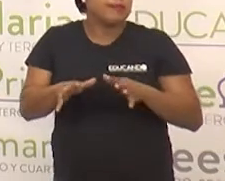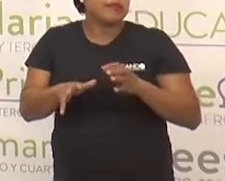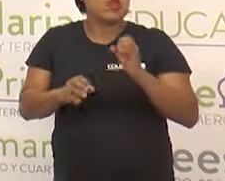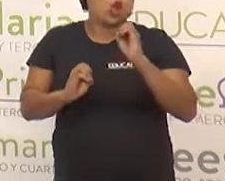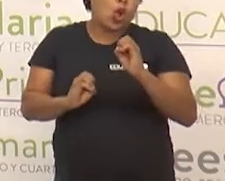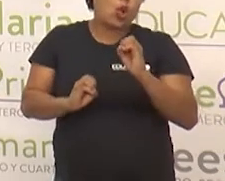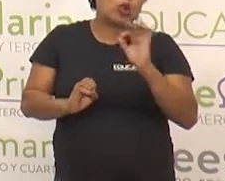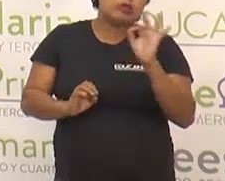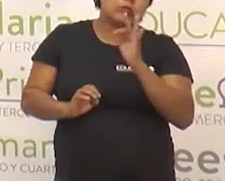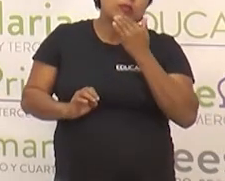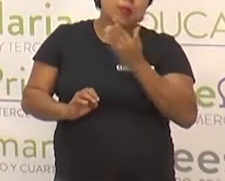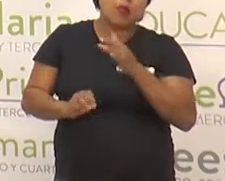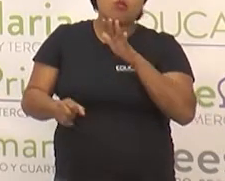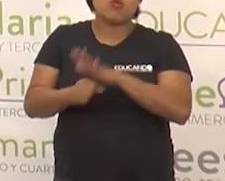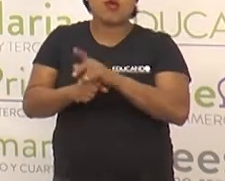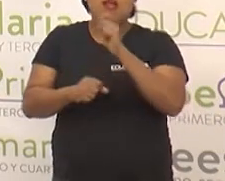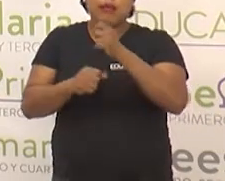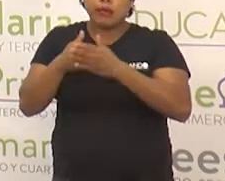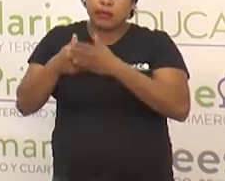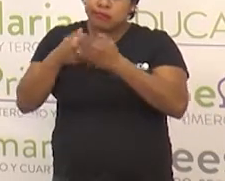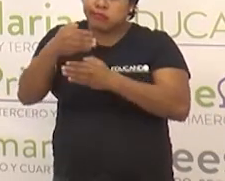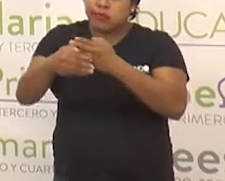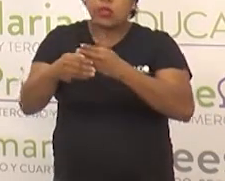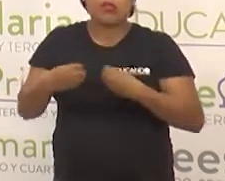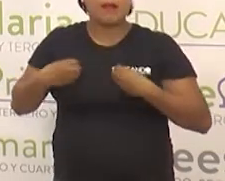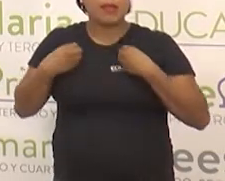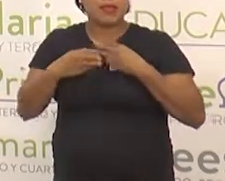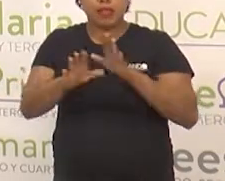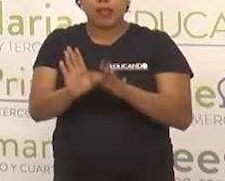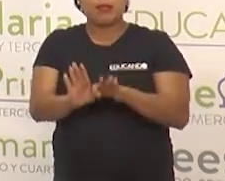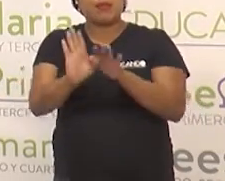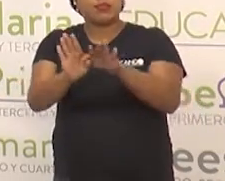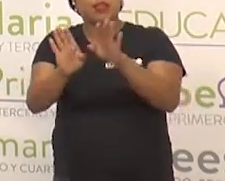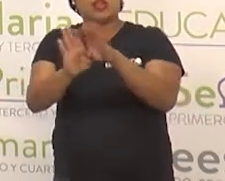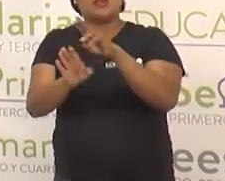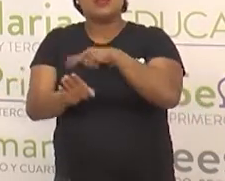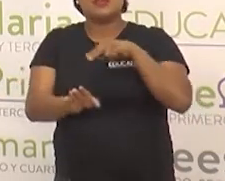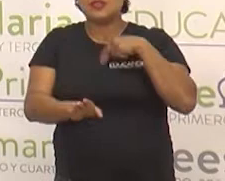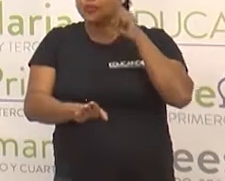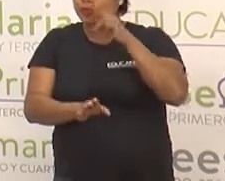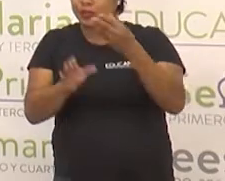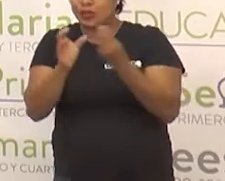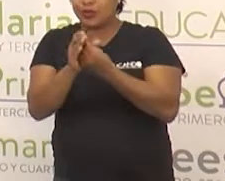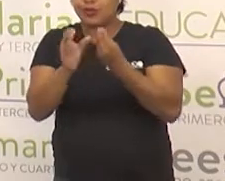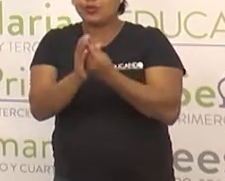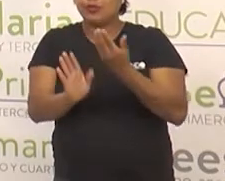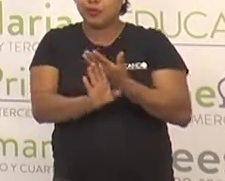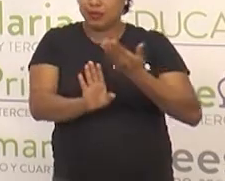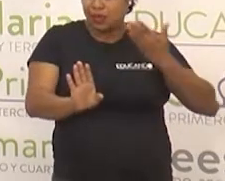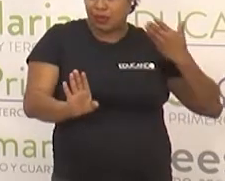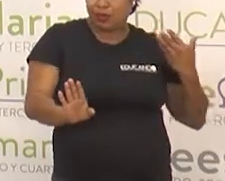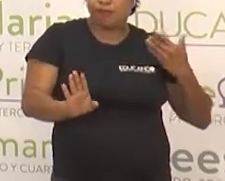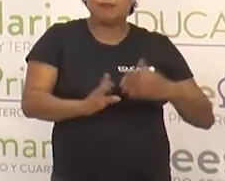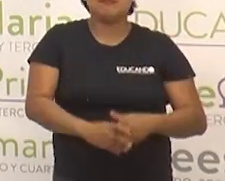Aproximadamente. O bien, ¿cuál es el ciclo de vida de las mariposas? Como lo vimos en la sesión anterior.